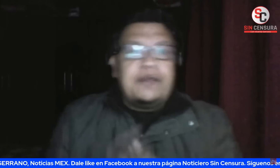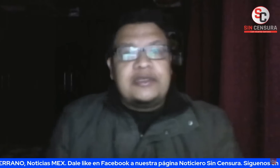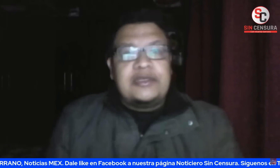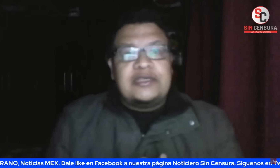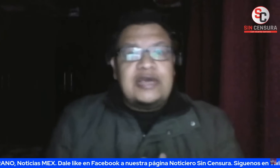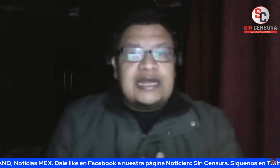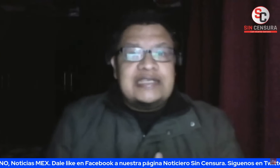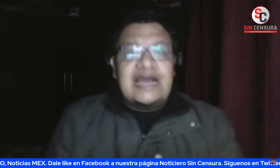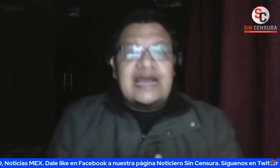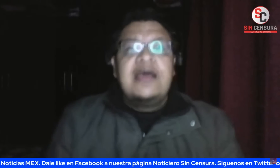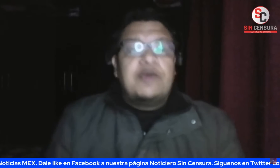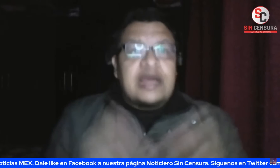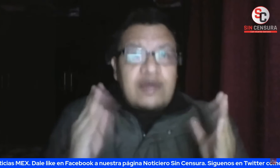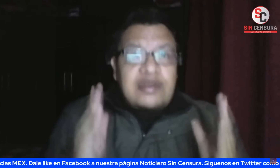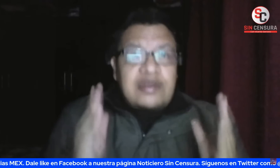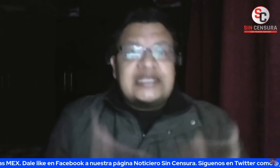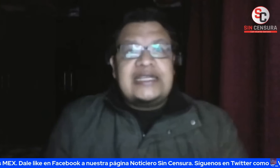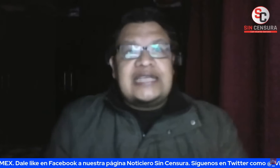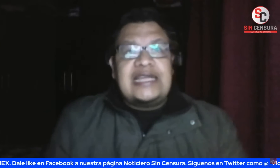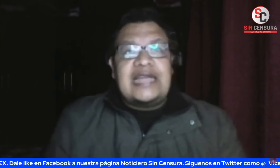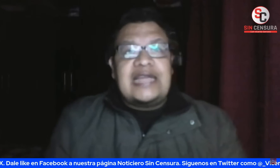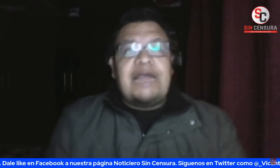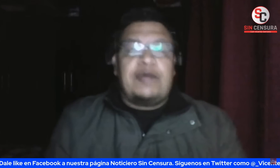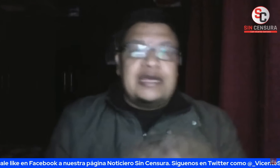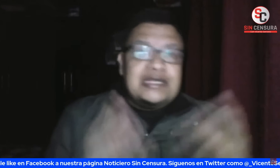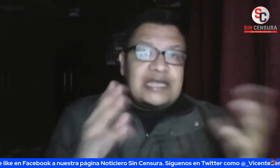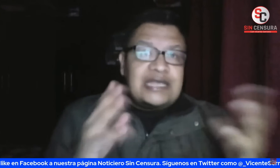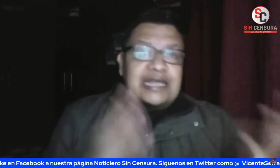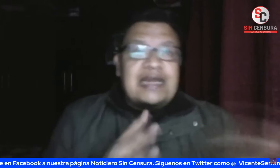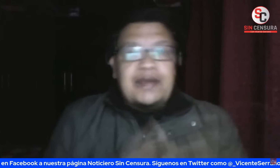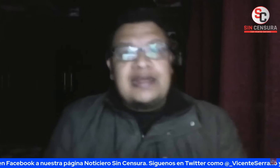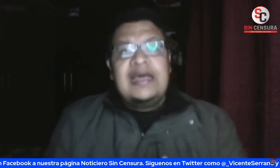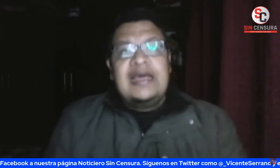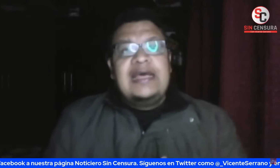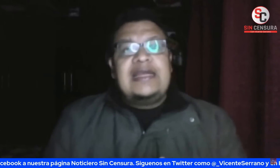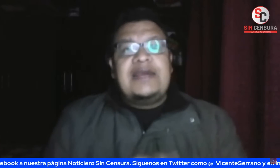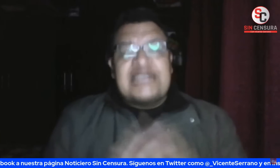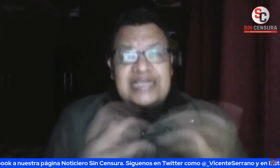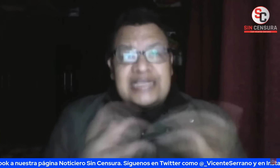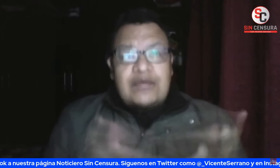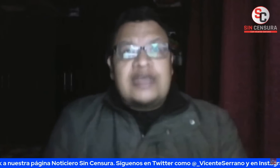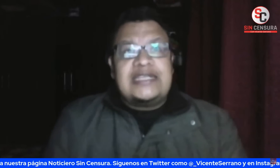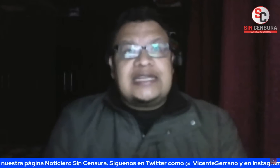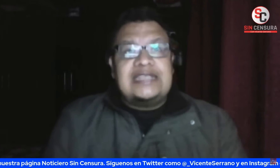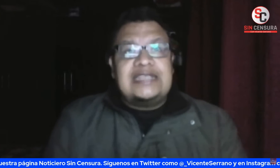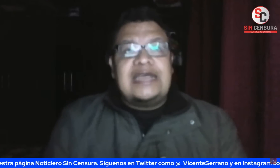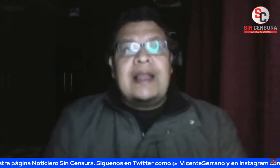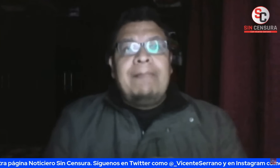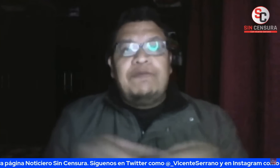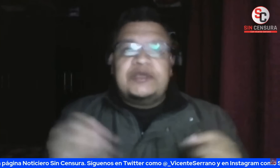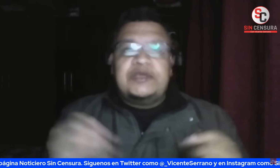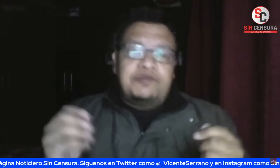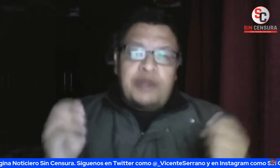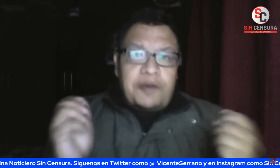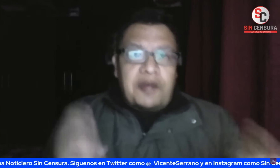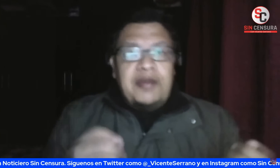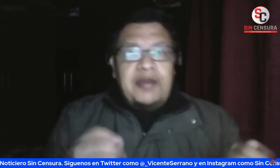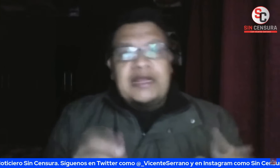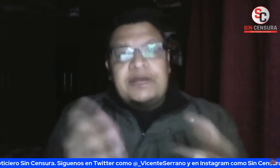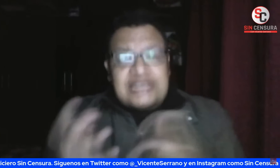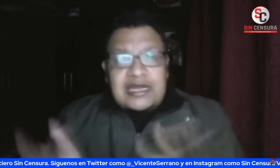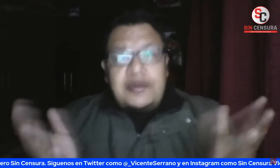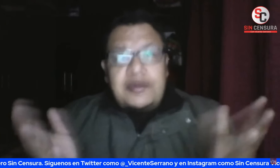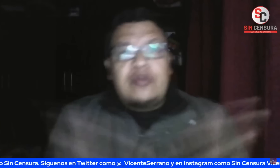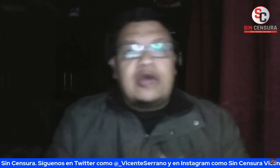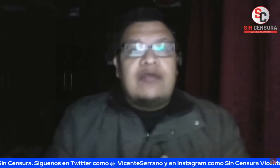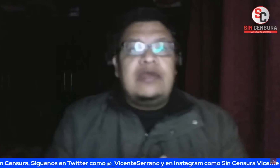punto del proceso injerencia, porque no hay una sentencia dictada, porque de haberse dictado una sentencia, pues muy probablemente